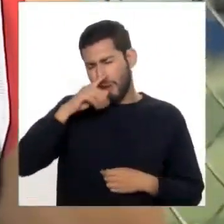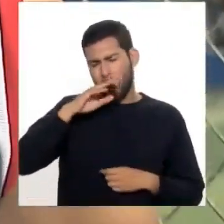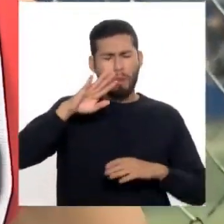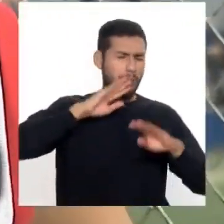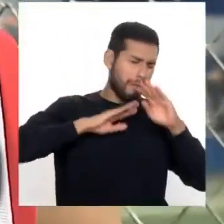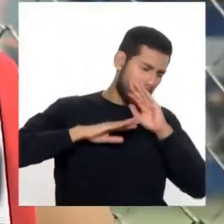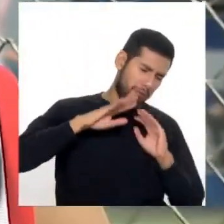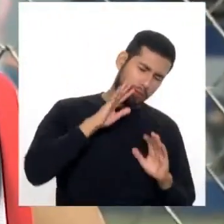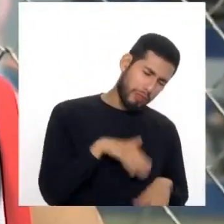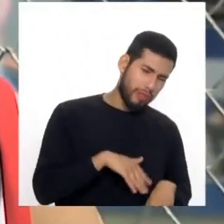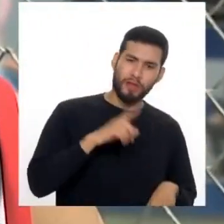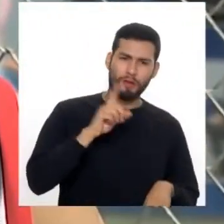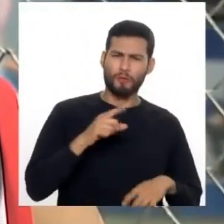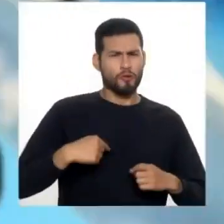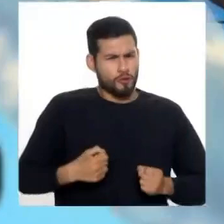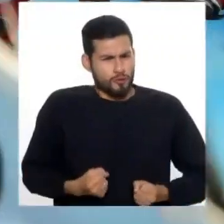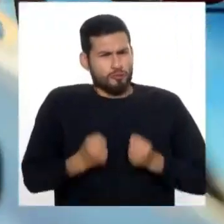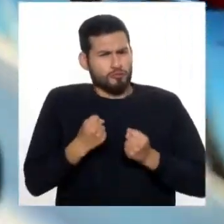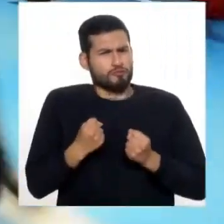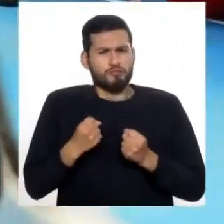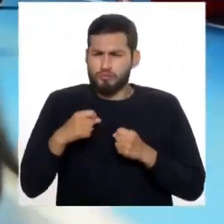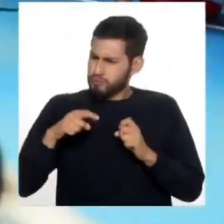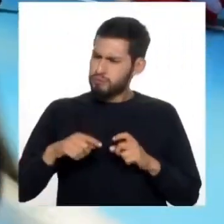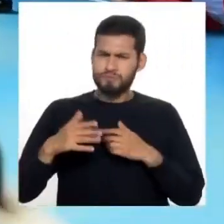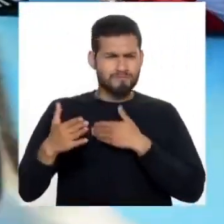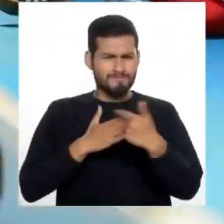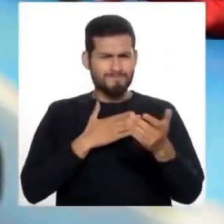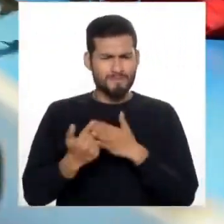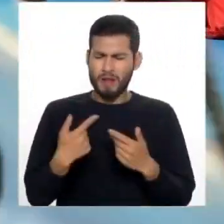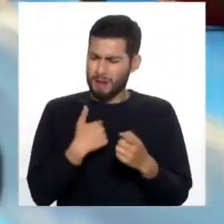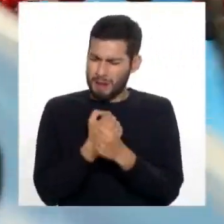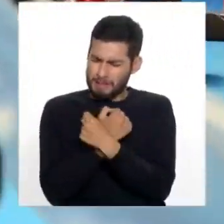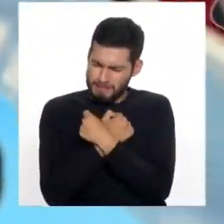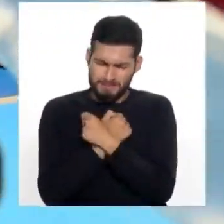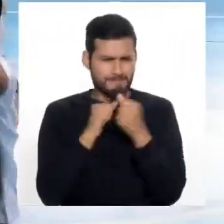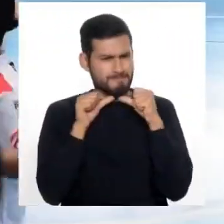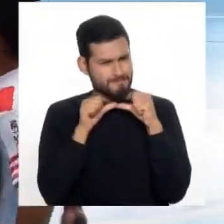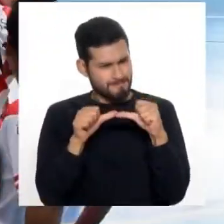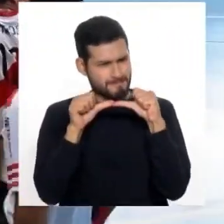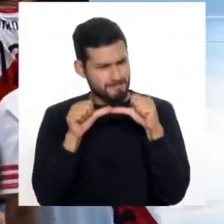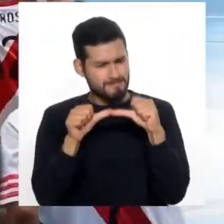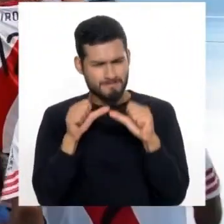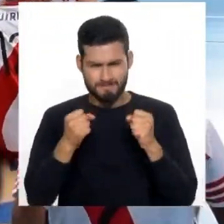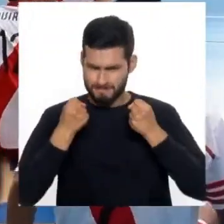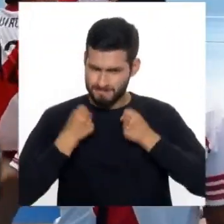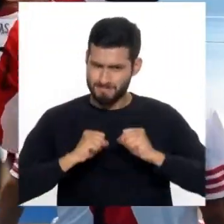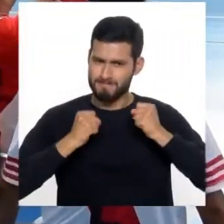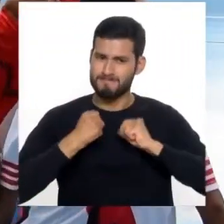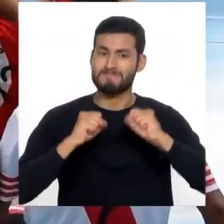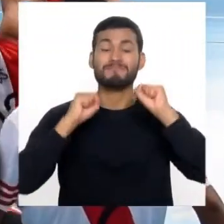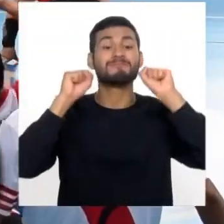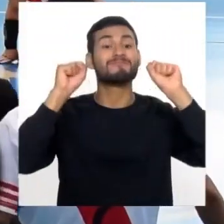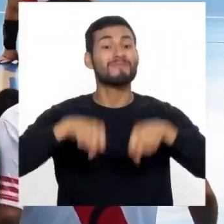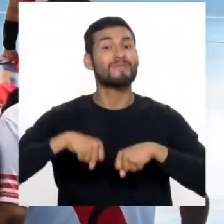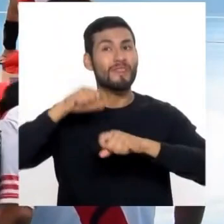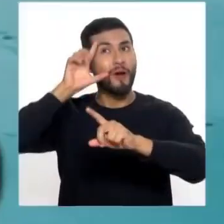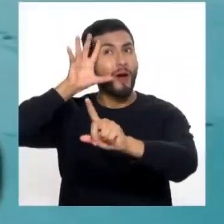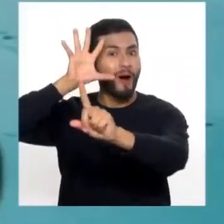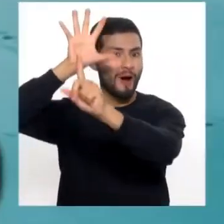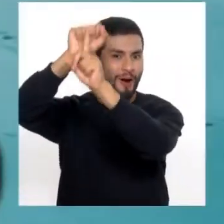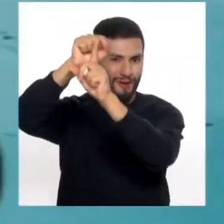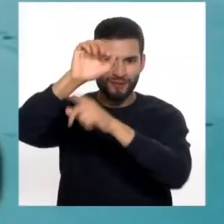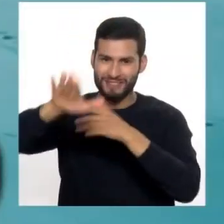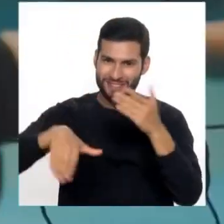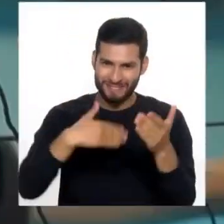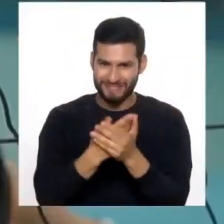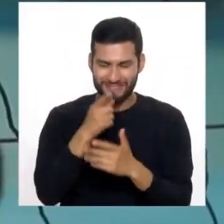las adversidades y que por el contrario, con amor, constancia y esfuerzo, podrán lograr todos